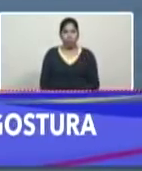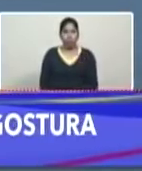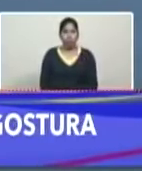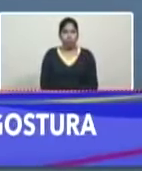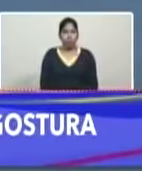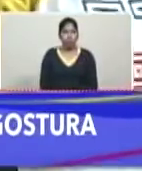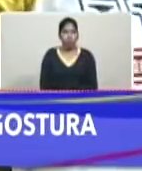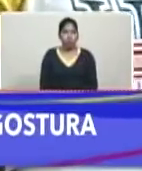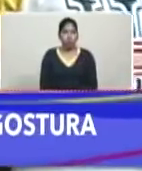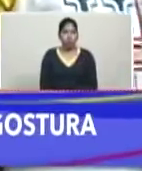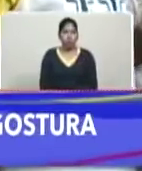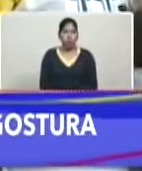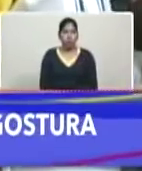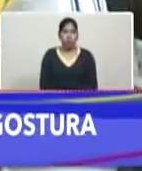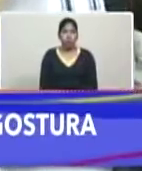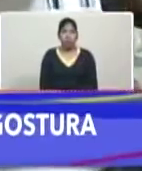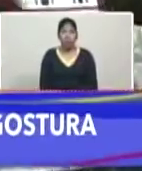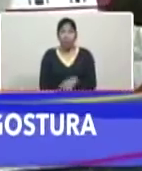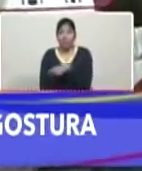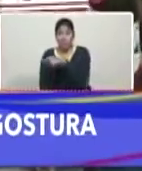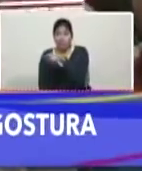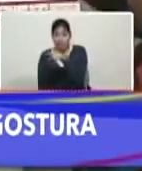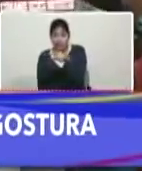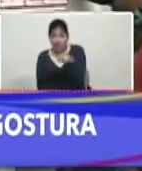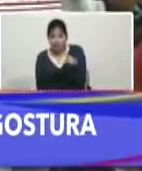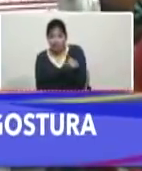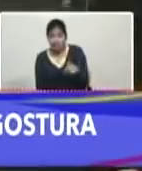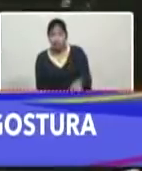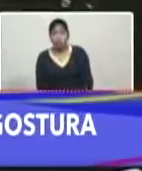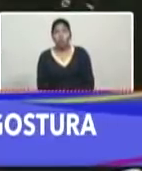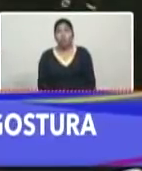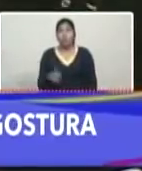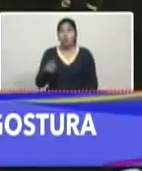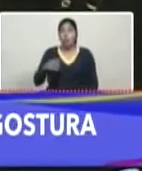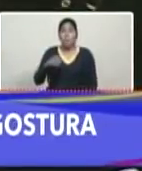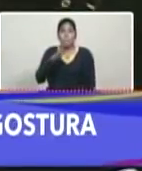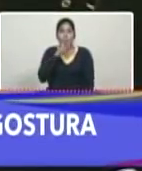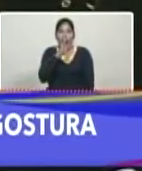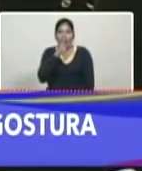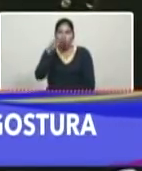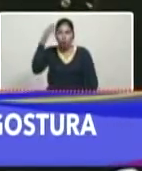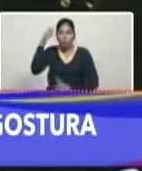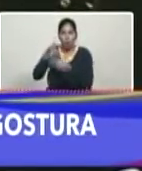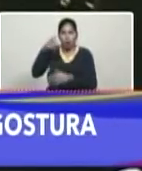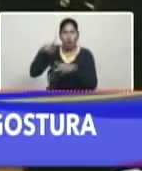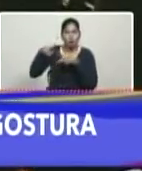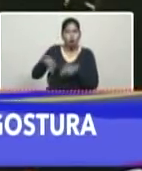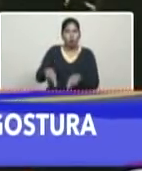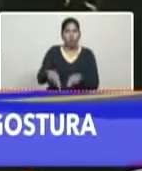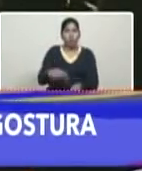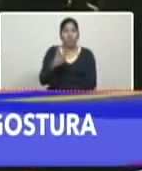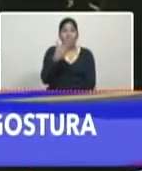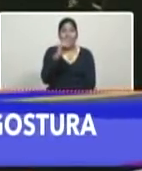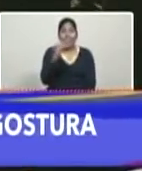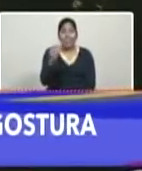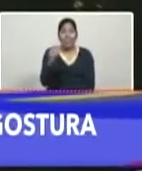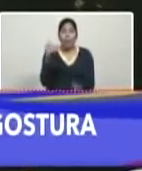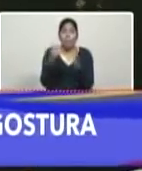Nos congelan y nos roban 30 mil millones de dólares en el exterior